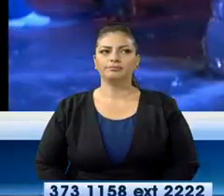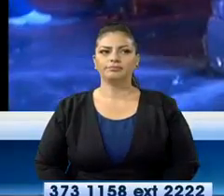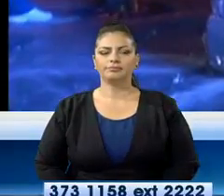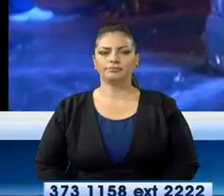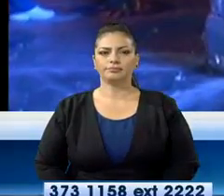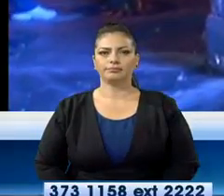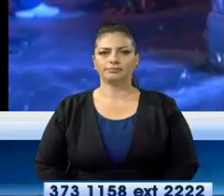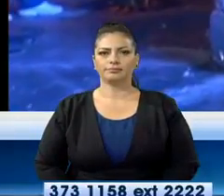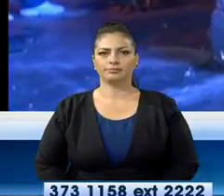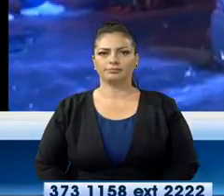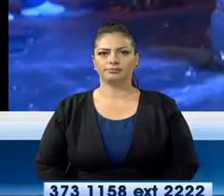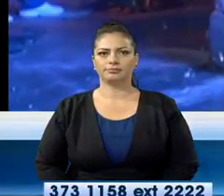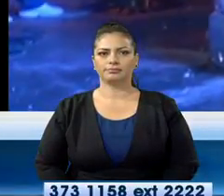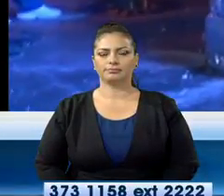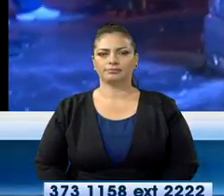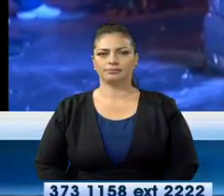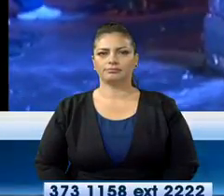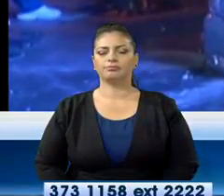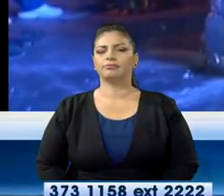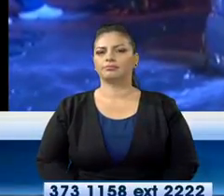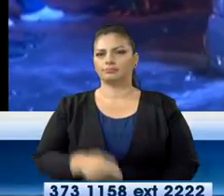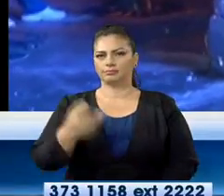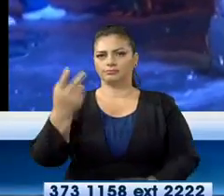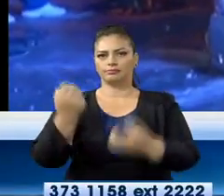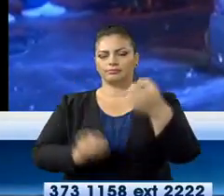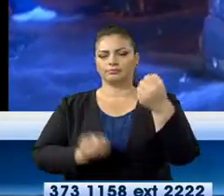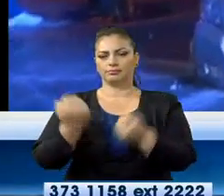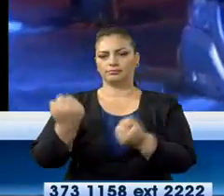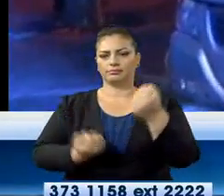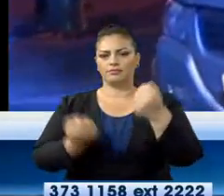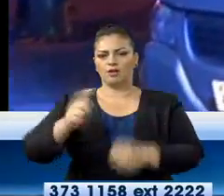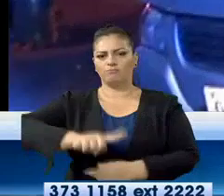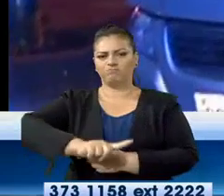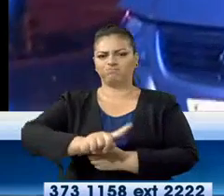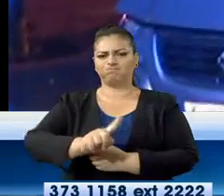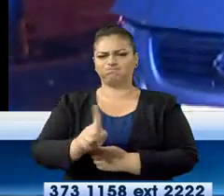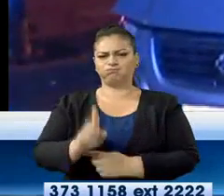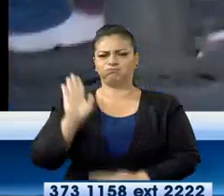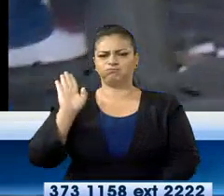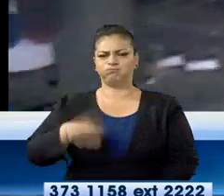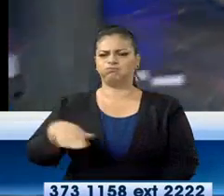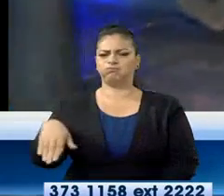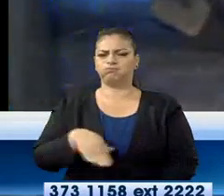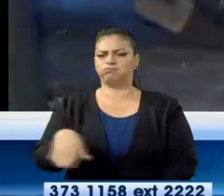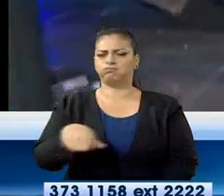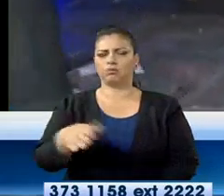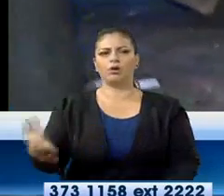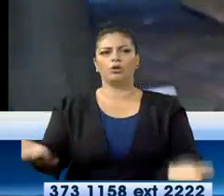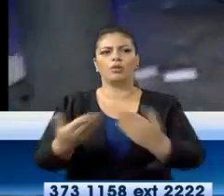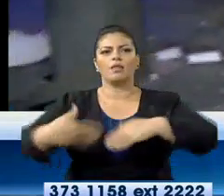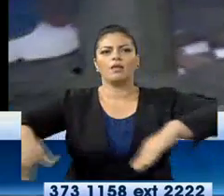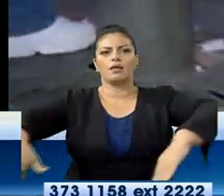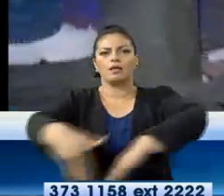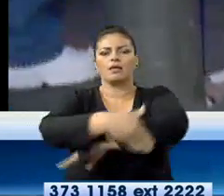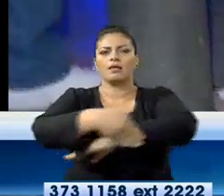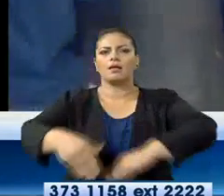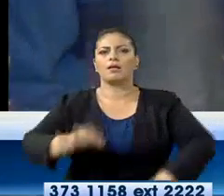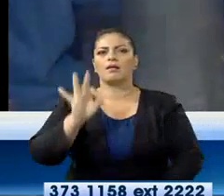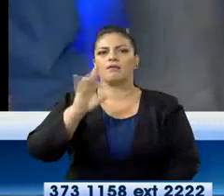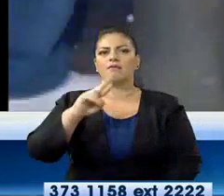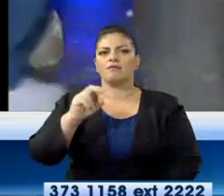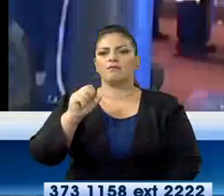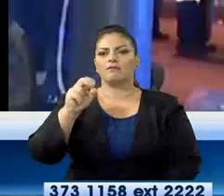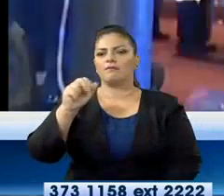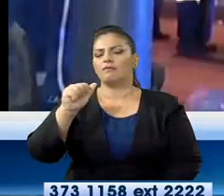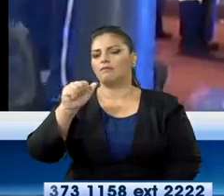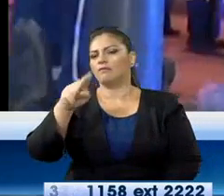Misteriosamente, el auto circulaba en contravía y a exceso de velocidad por la calle Francisco de Peicaza, hasta que